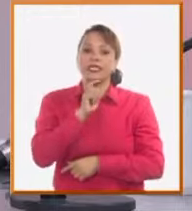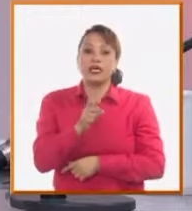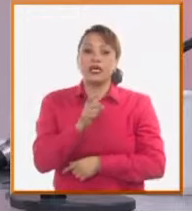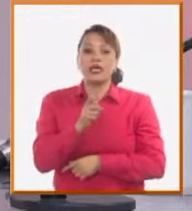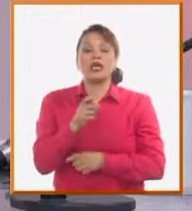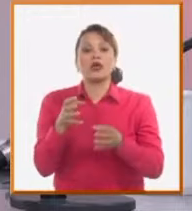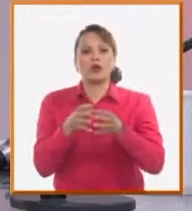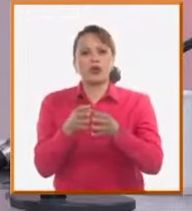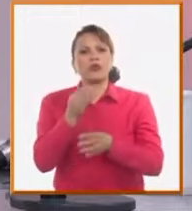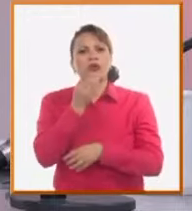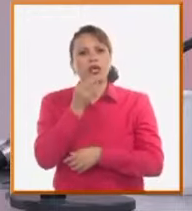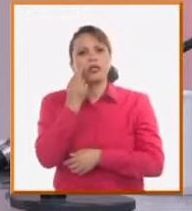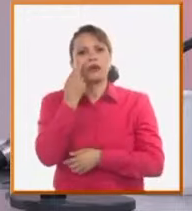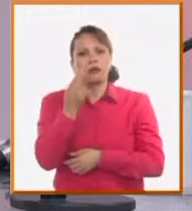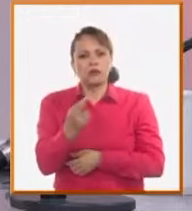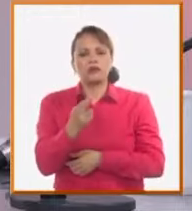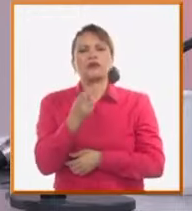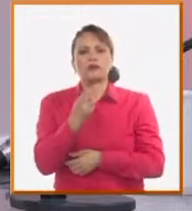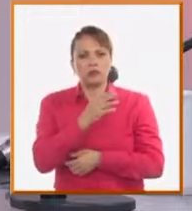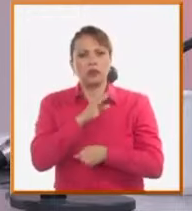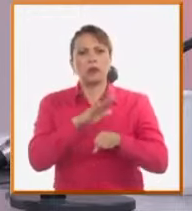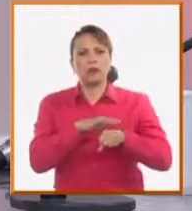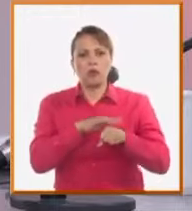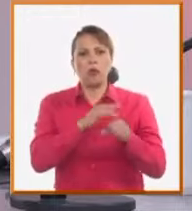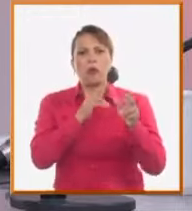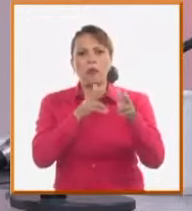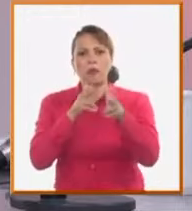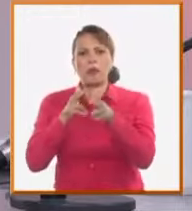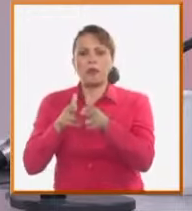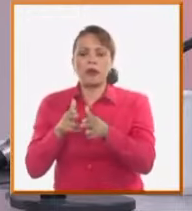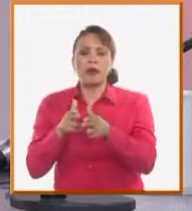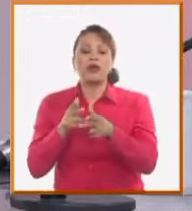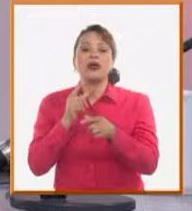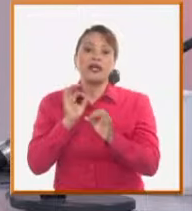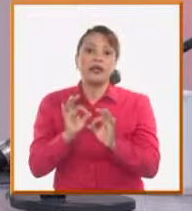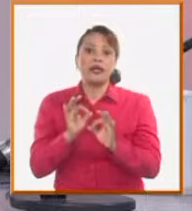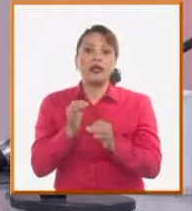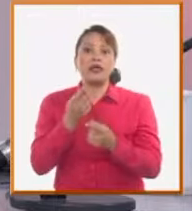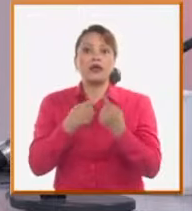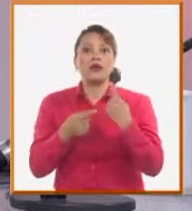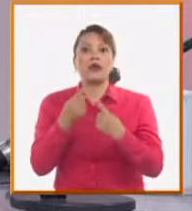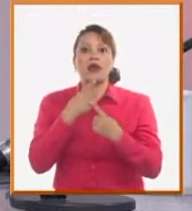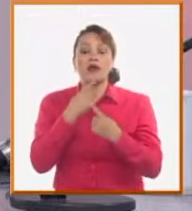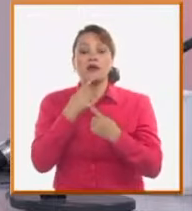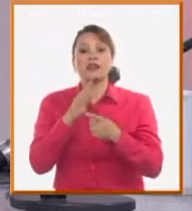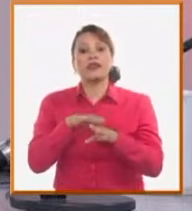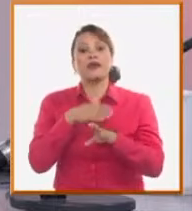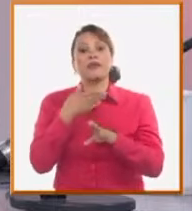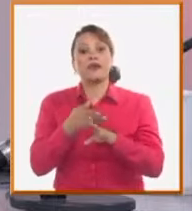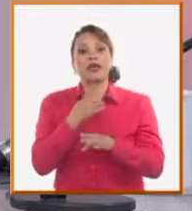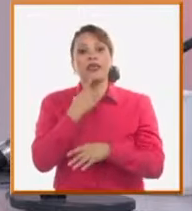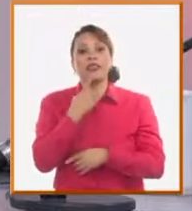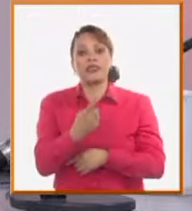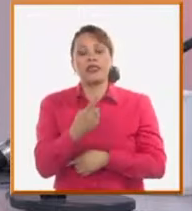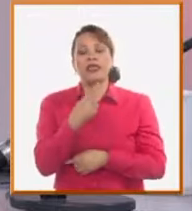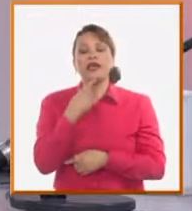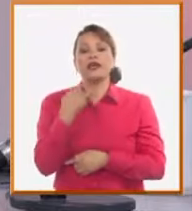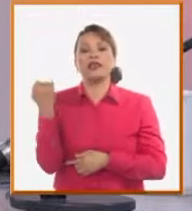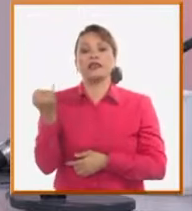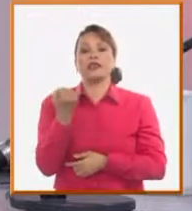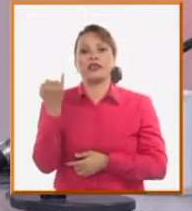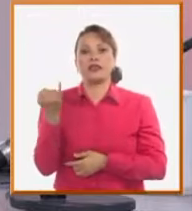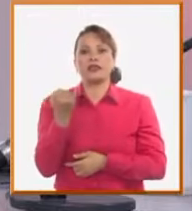reconoció primeramente la matanza, después trató de evitar la culpa tras la amplia condena internacional que ha